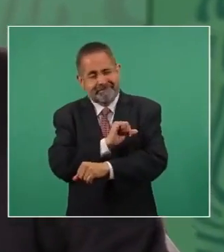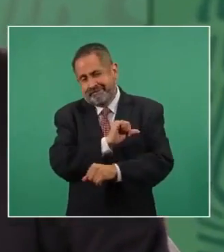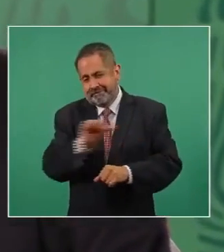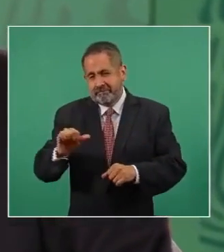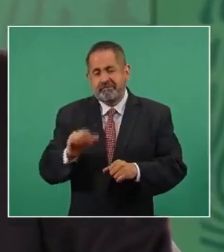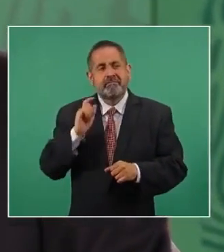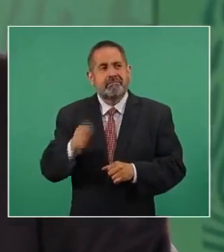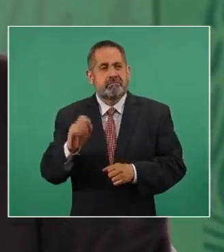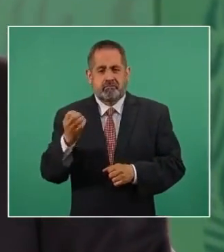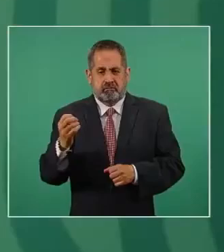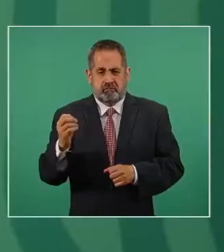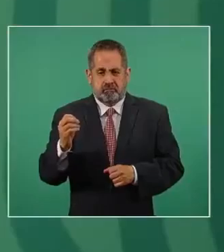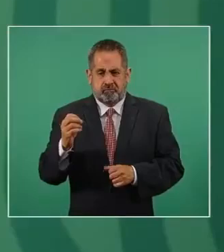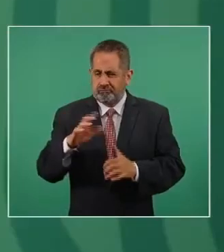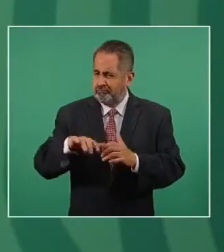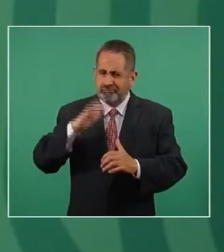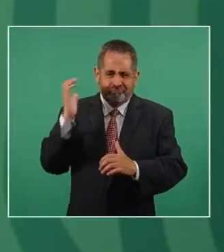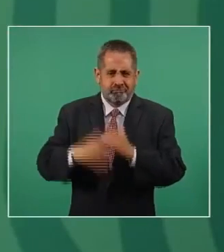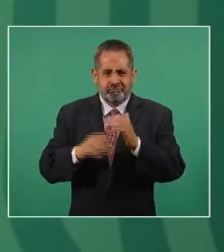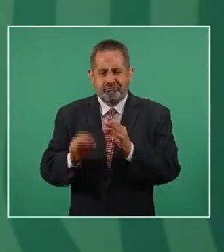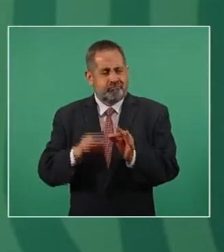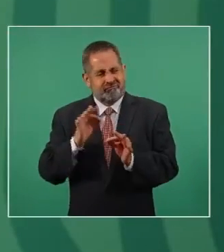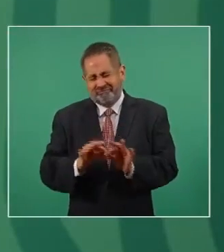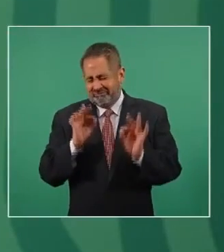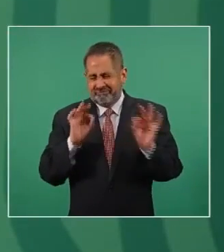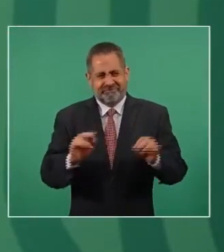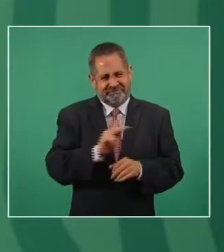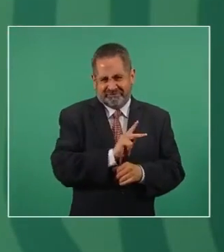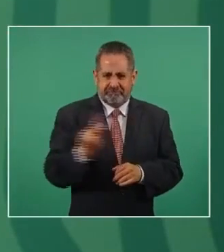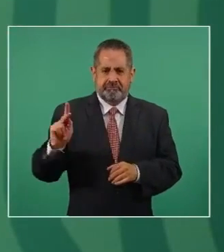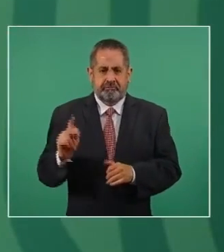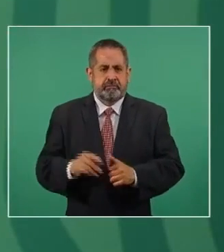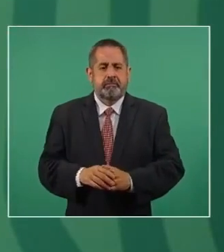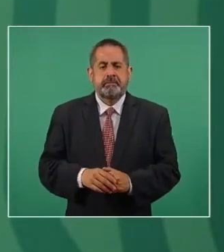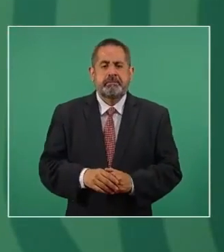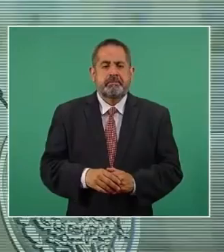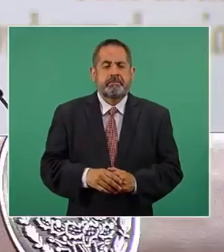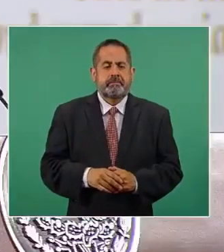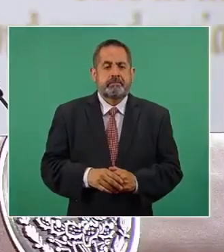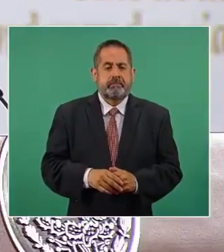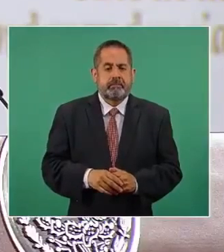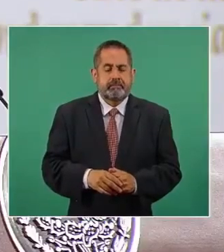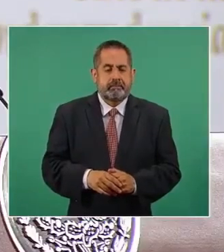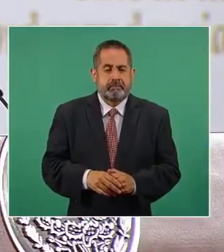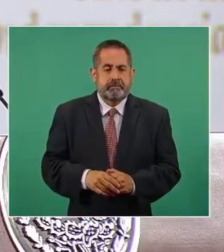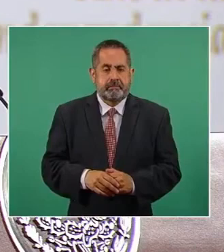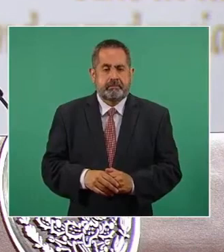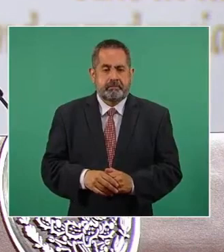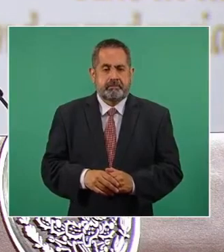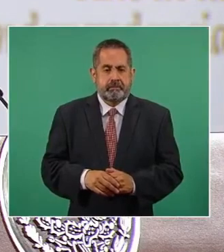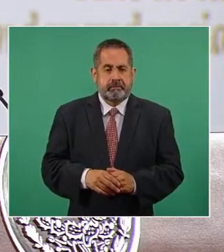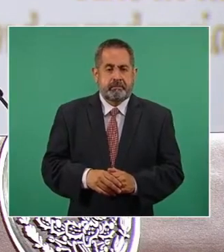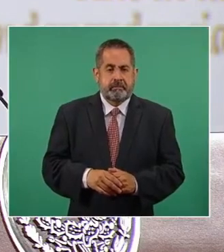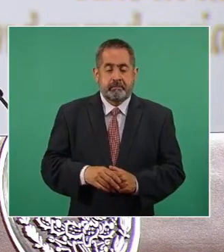una denuncia ante la autoridad de la fiscalía general de la república adelantándose a que el presidente de mexico no presentara una denuncia diego